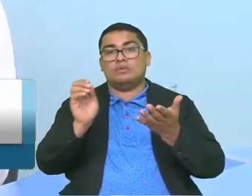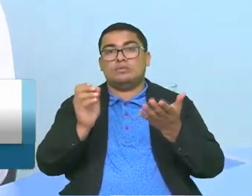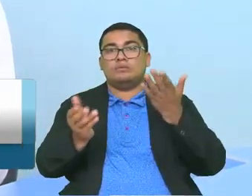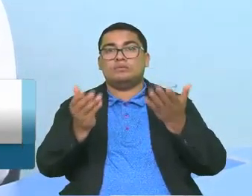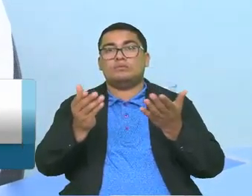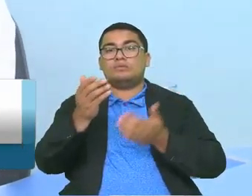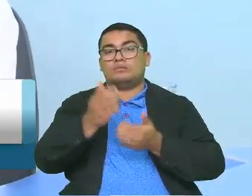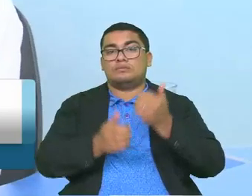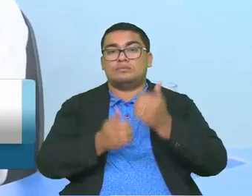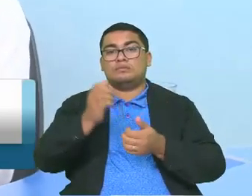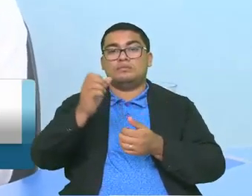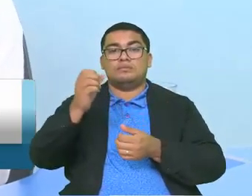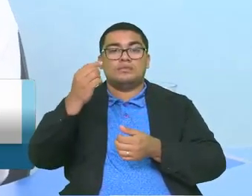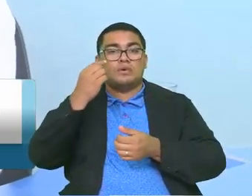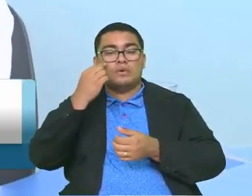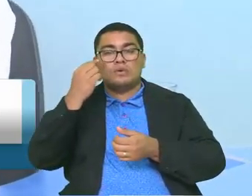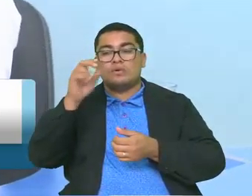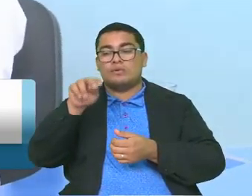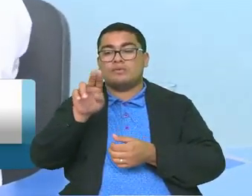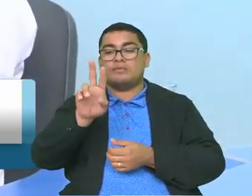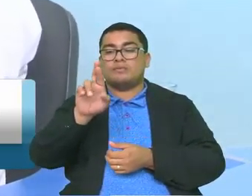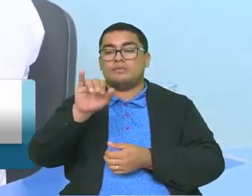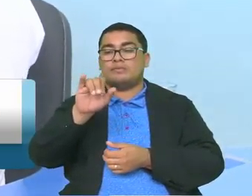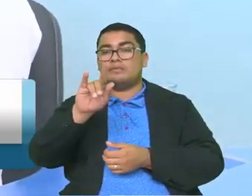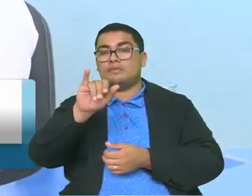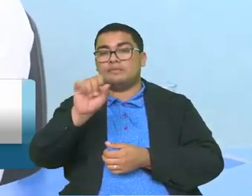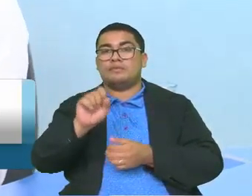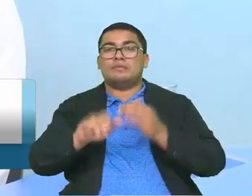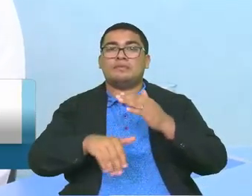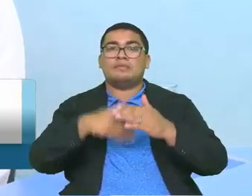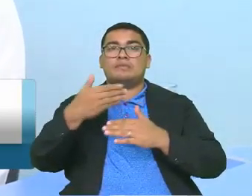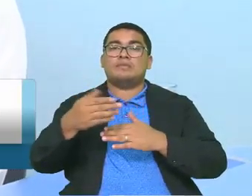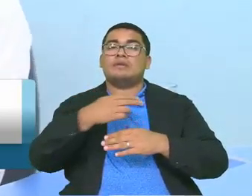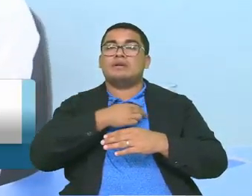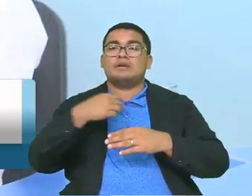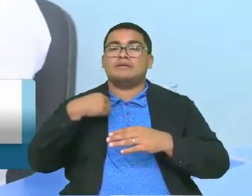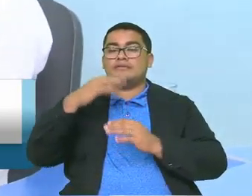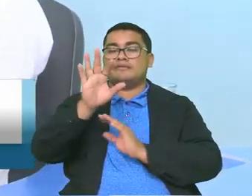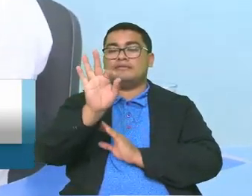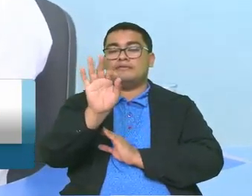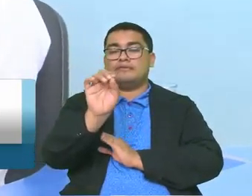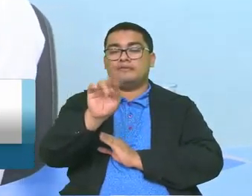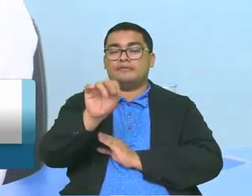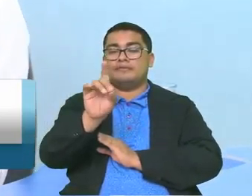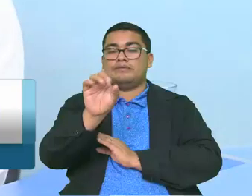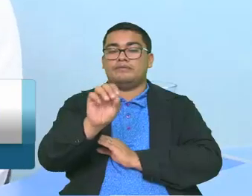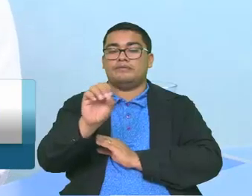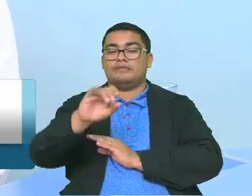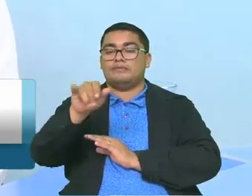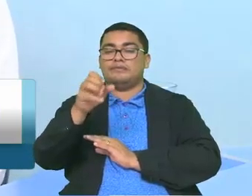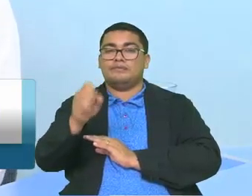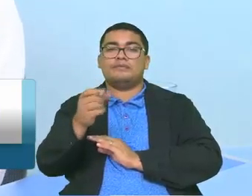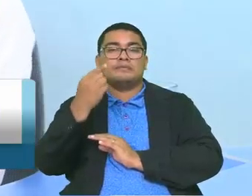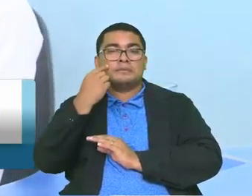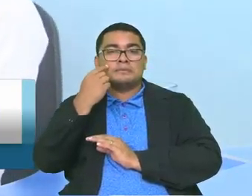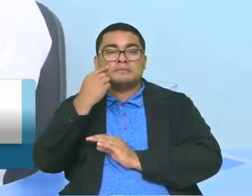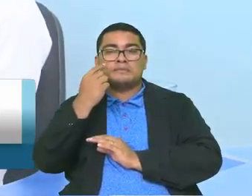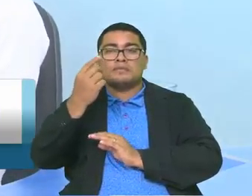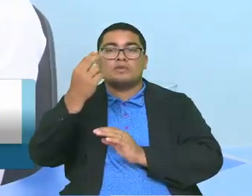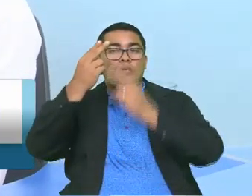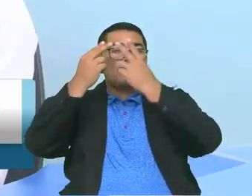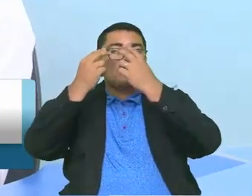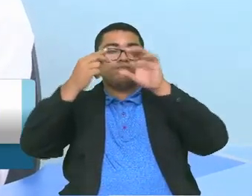o incluso que no se cierre o se cierre de manera más tardía. Uh-huh. Eso ya es uno de los principales pilares que nosotros vamos a tomar en consideración para yo pensar que estamos